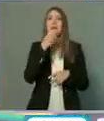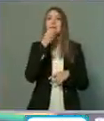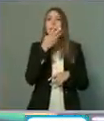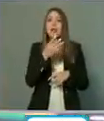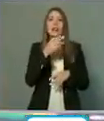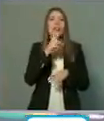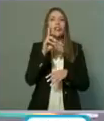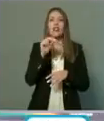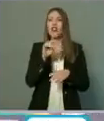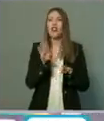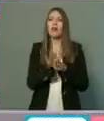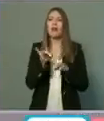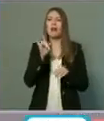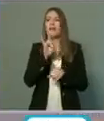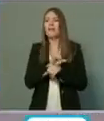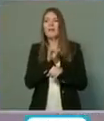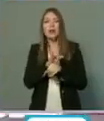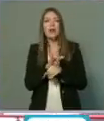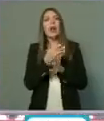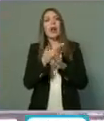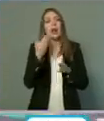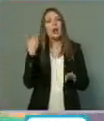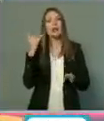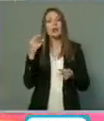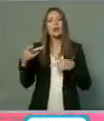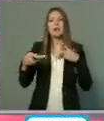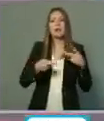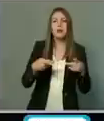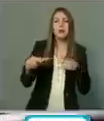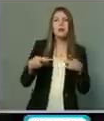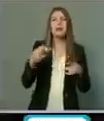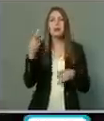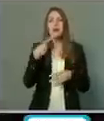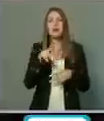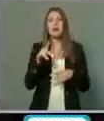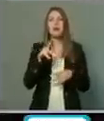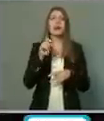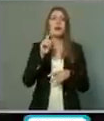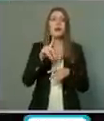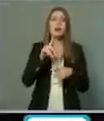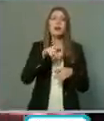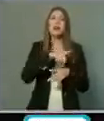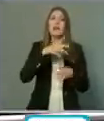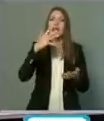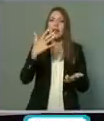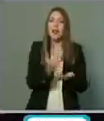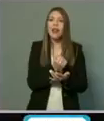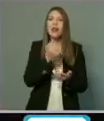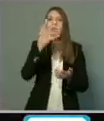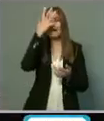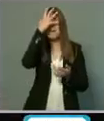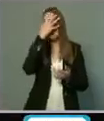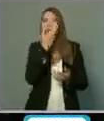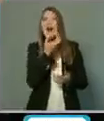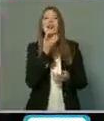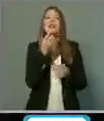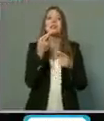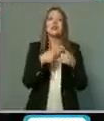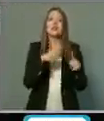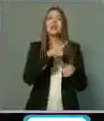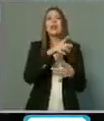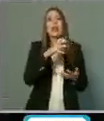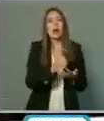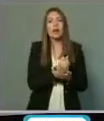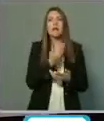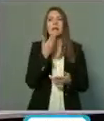está fingido. Obviamente se preparan y tienen coreografías, pero ahí está, las cabelleras que se ganan, las ganan bien, las máscaras que ganan, las ganan bien.